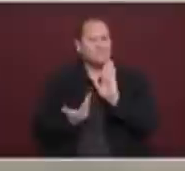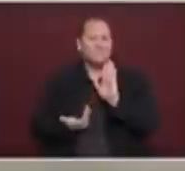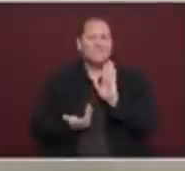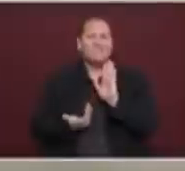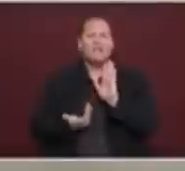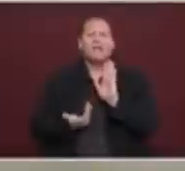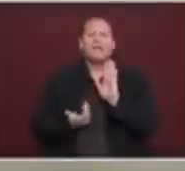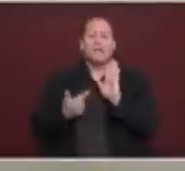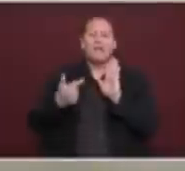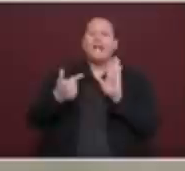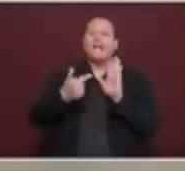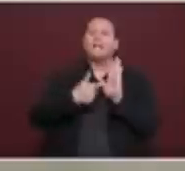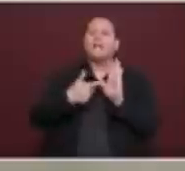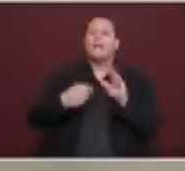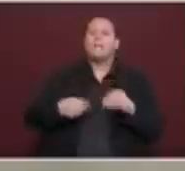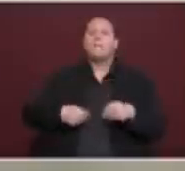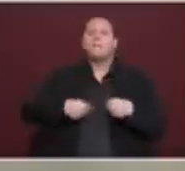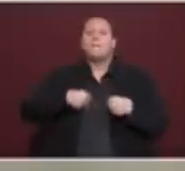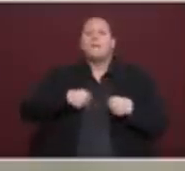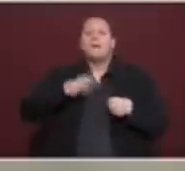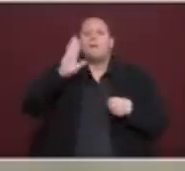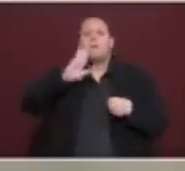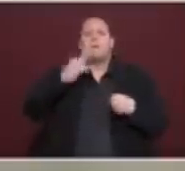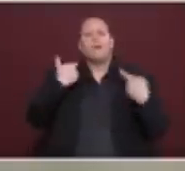la maestra de la vida